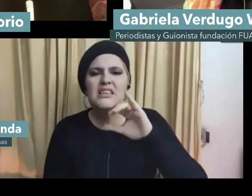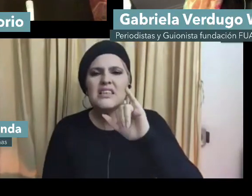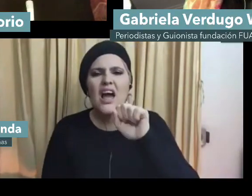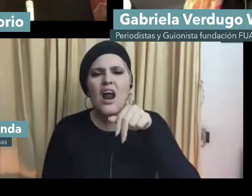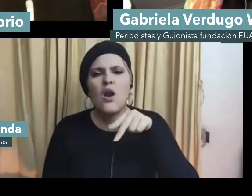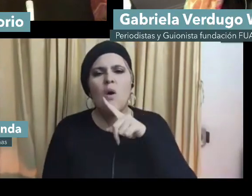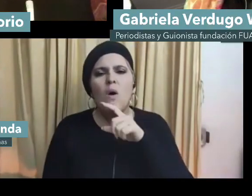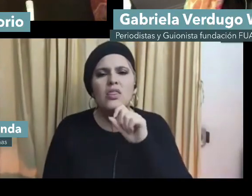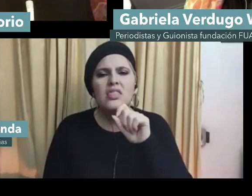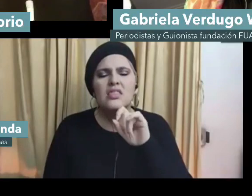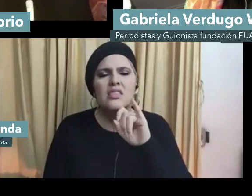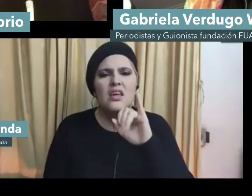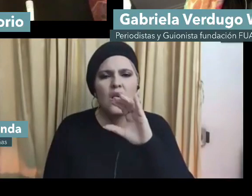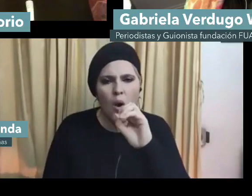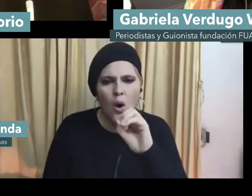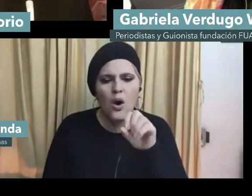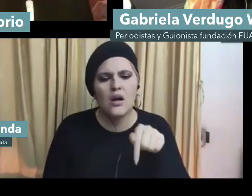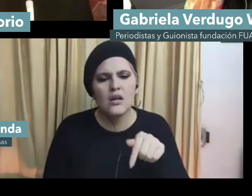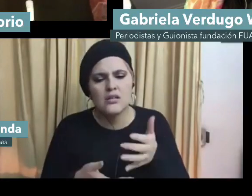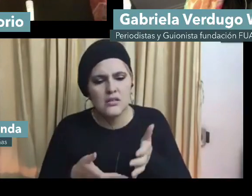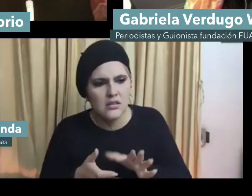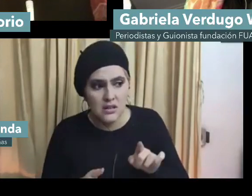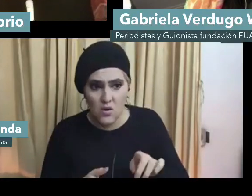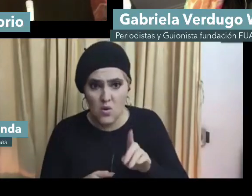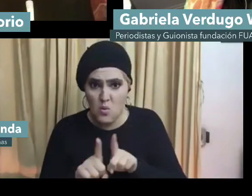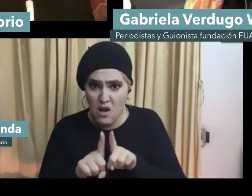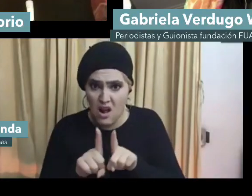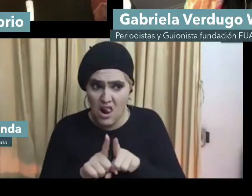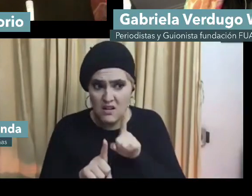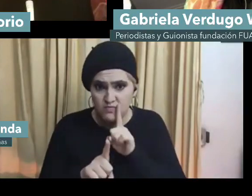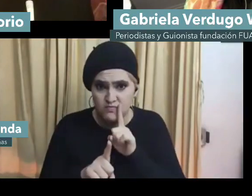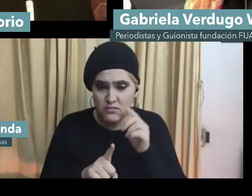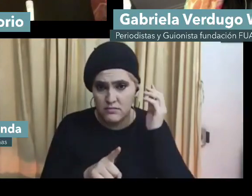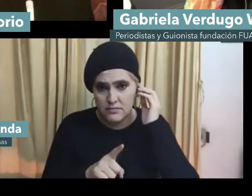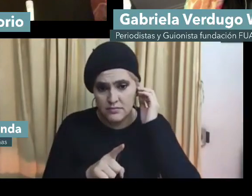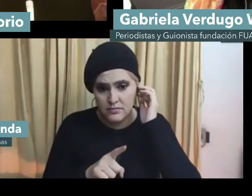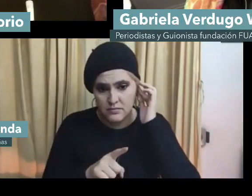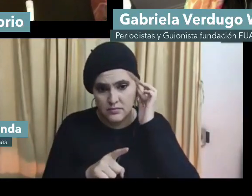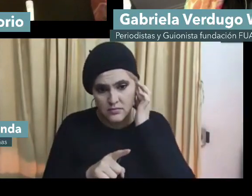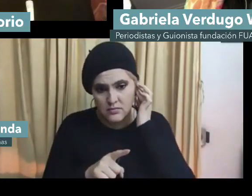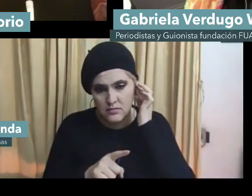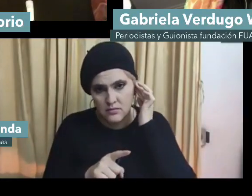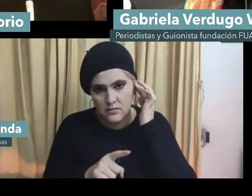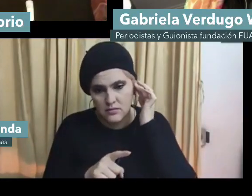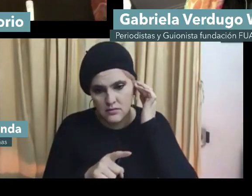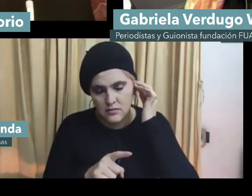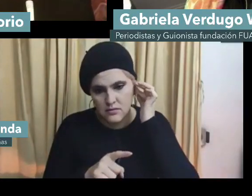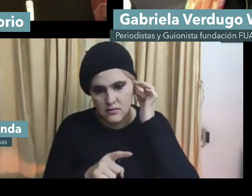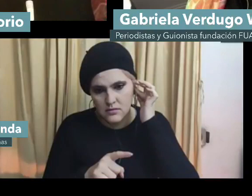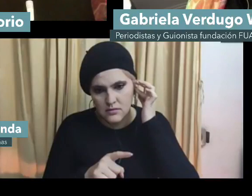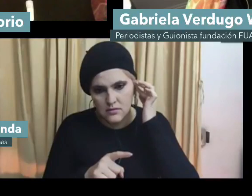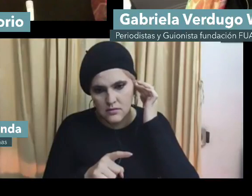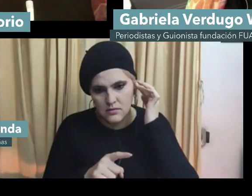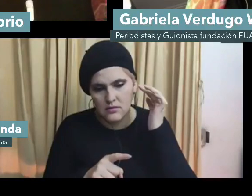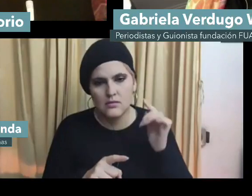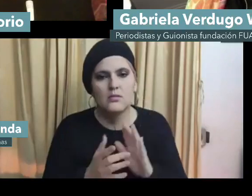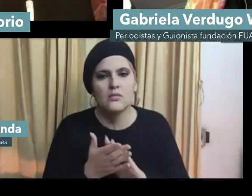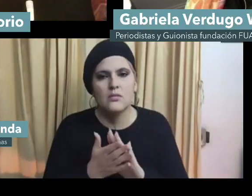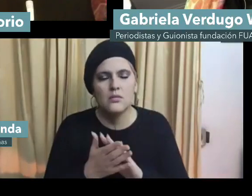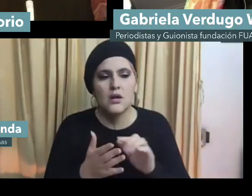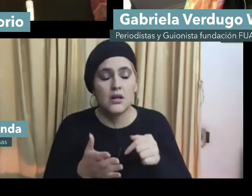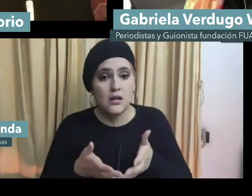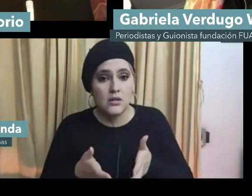Lo que pasa es que sí nació cianótico, pero lloró y tuvo un Apgar, que son los puntajes que